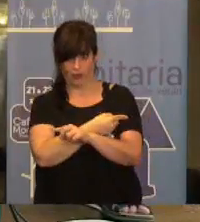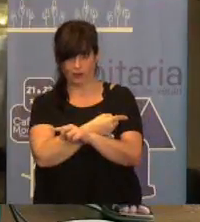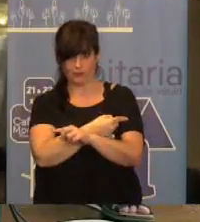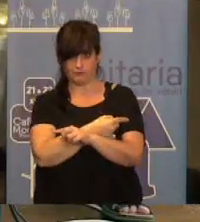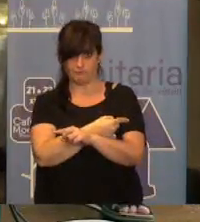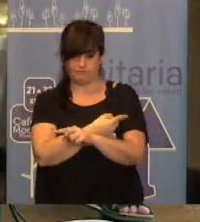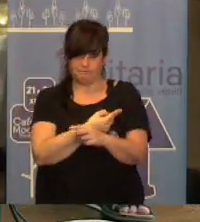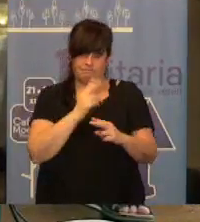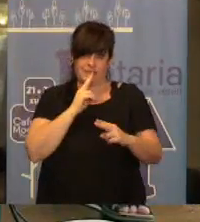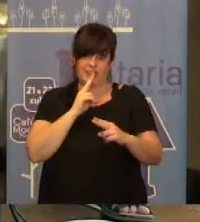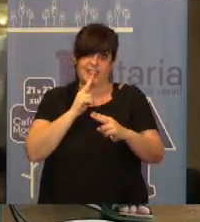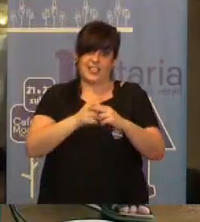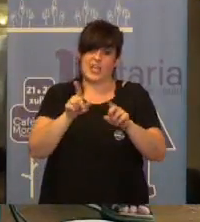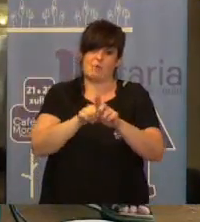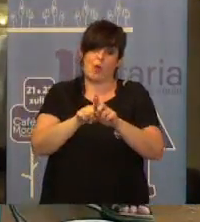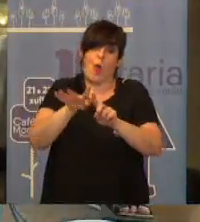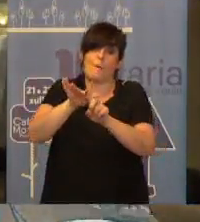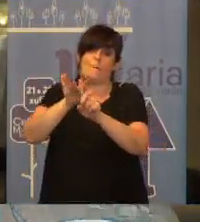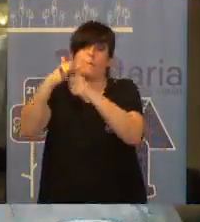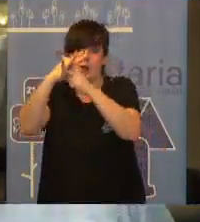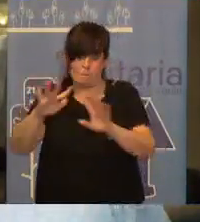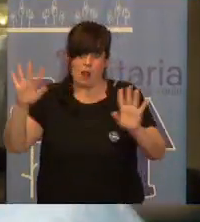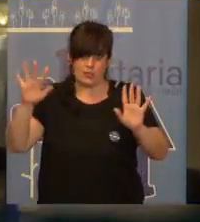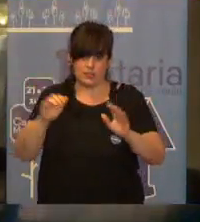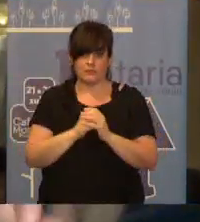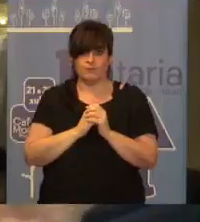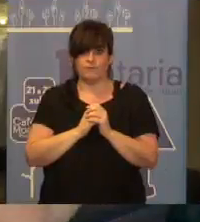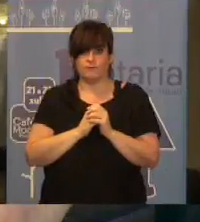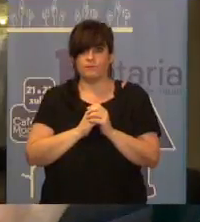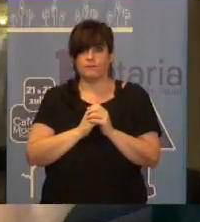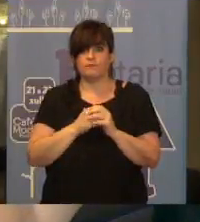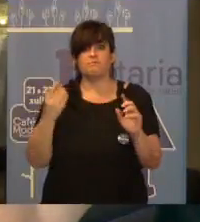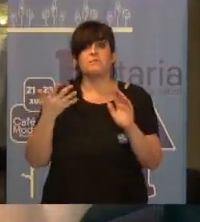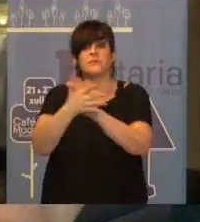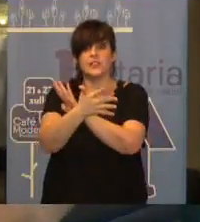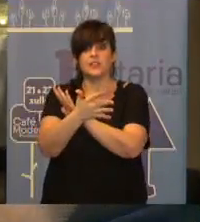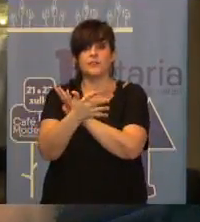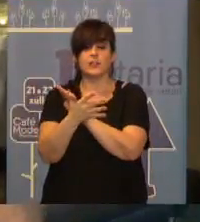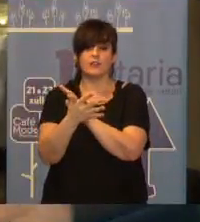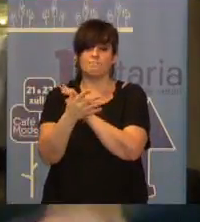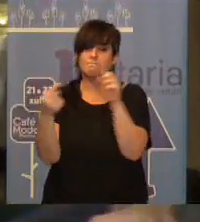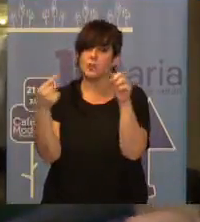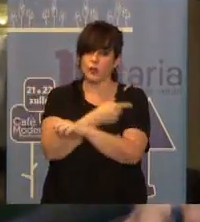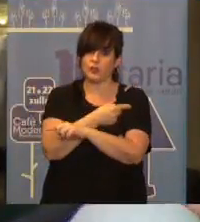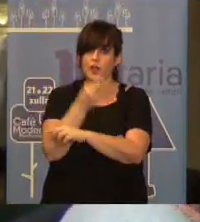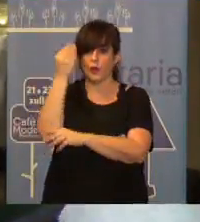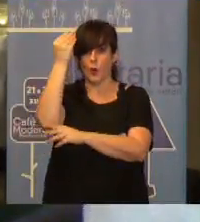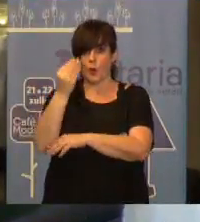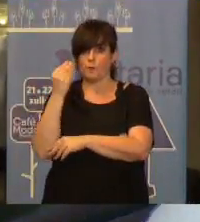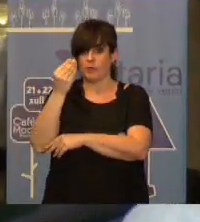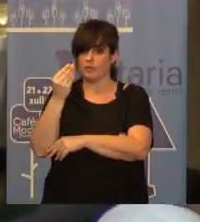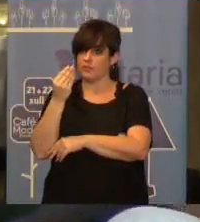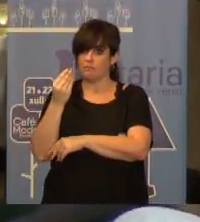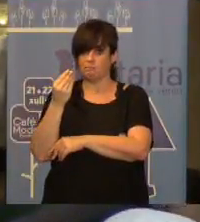chamarlle pragmaticista, non? Por decir de algo, que, ao contrario, pensa que hai que alonxarse cada vez